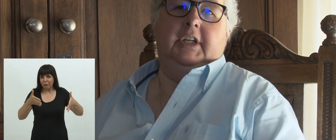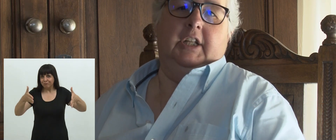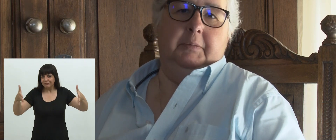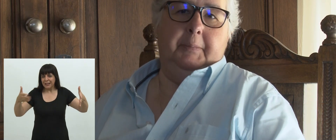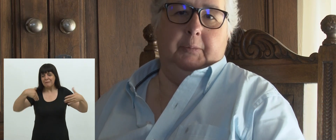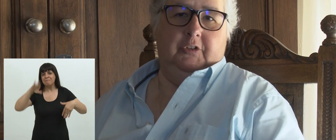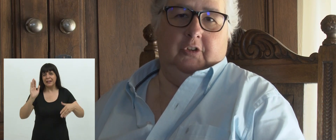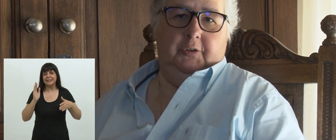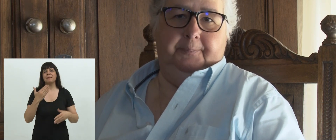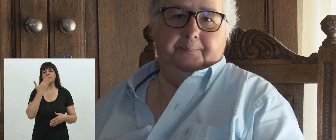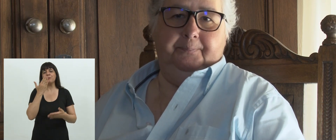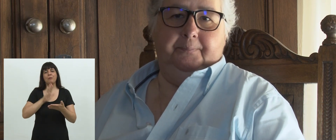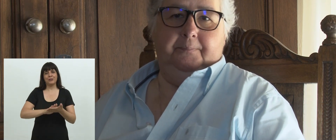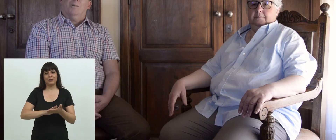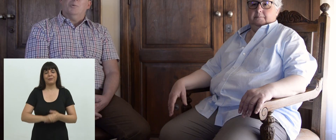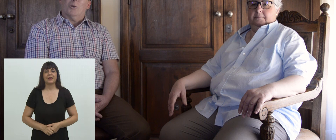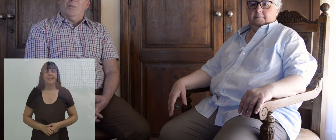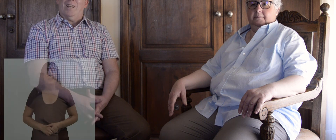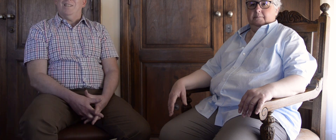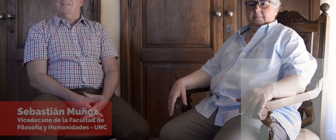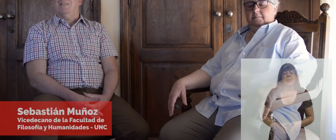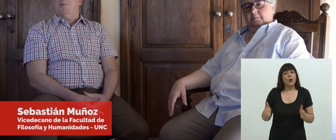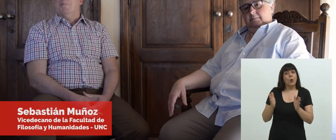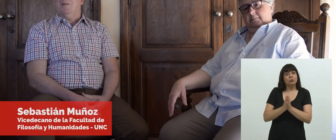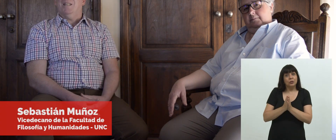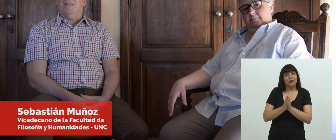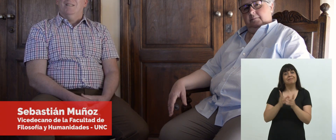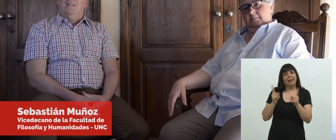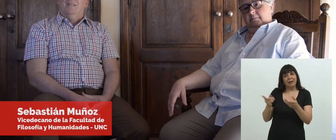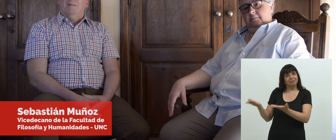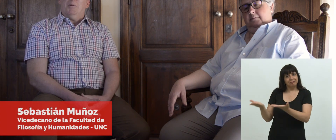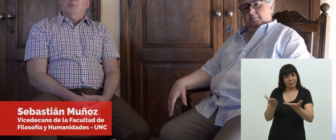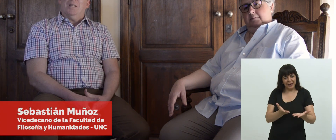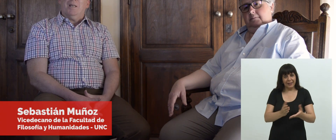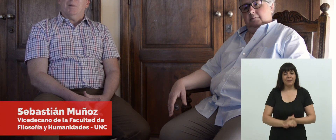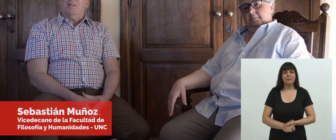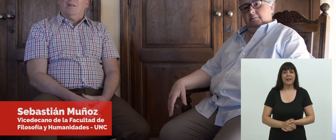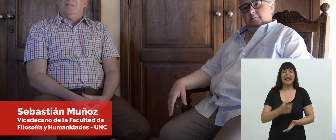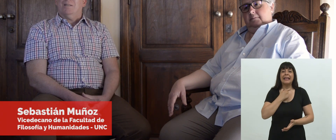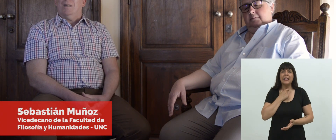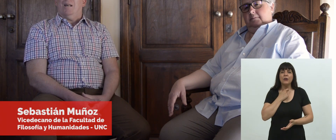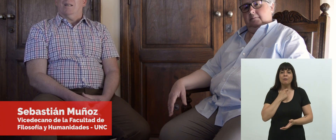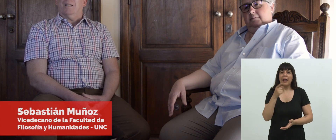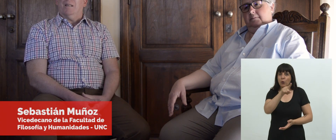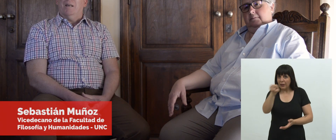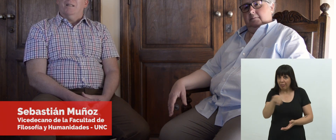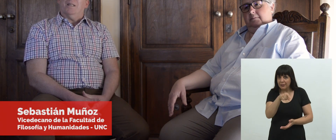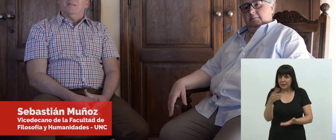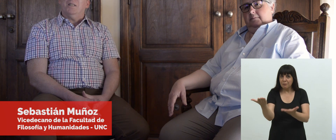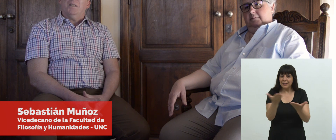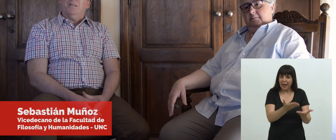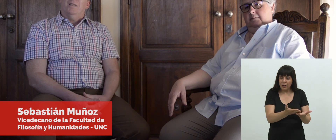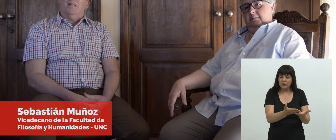y cada vez más promisorio. Junto con darles la bienvenida, me gustaría invitarles a que